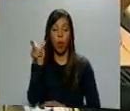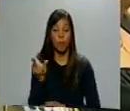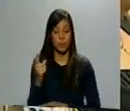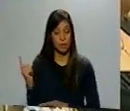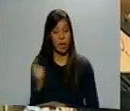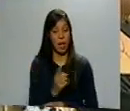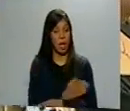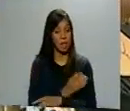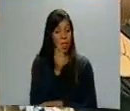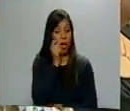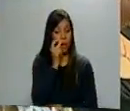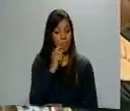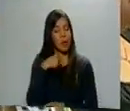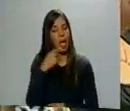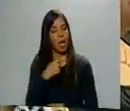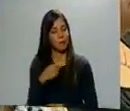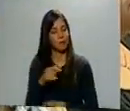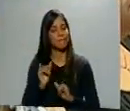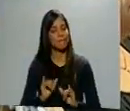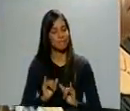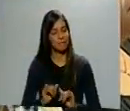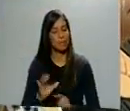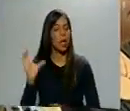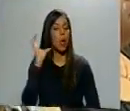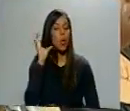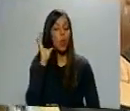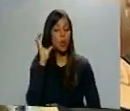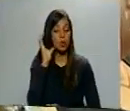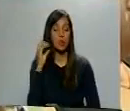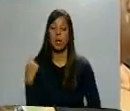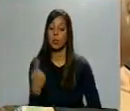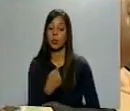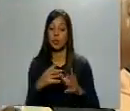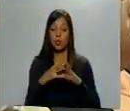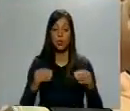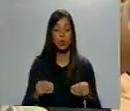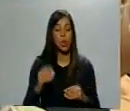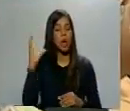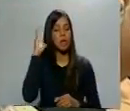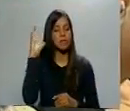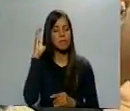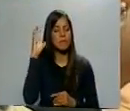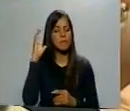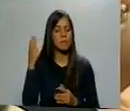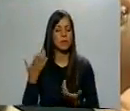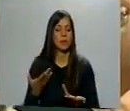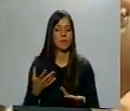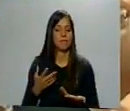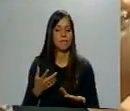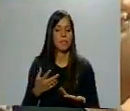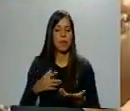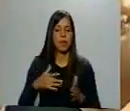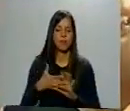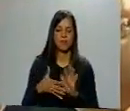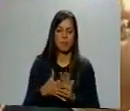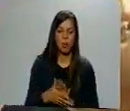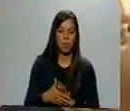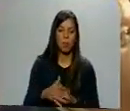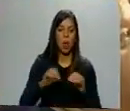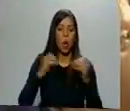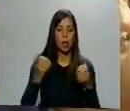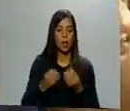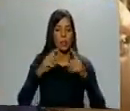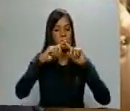antecedió, todos debemos estar conscientes como trabajadores y trabajadoras en lo que se convirtió, en lo que se convirtieron